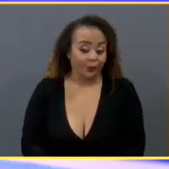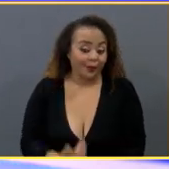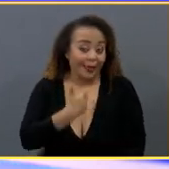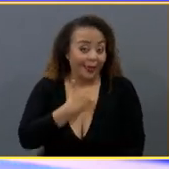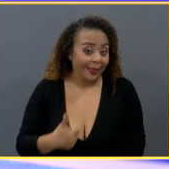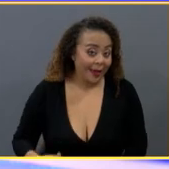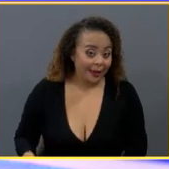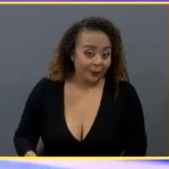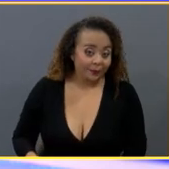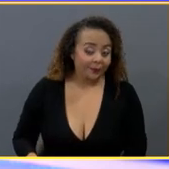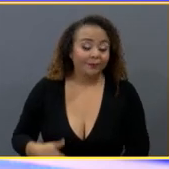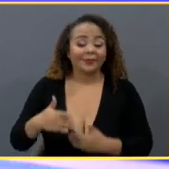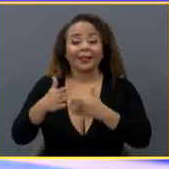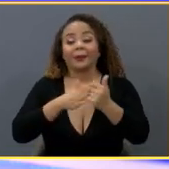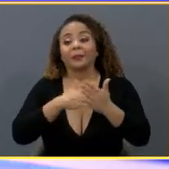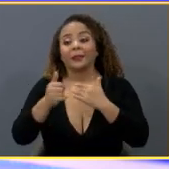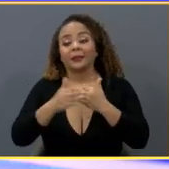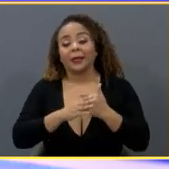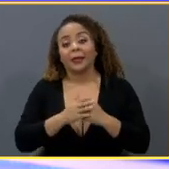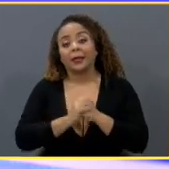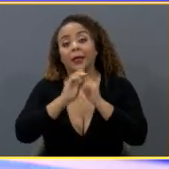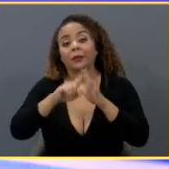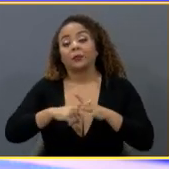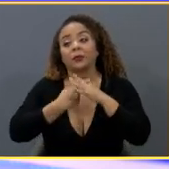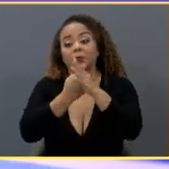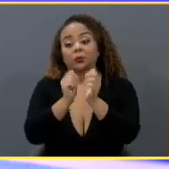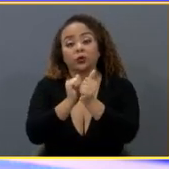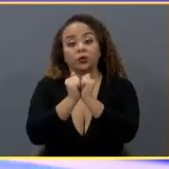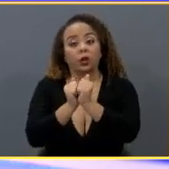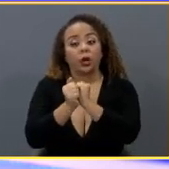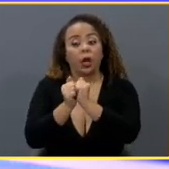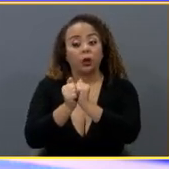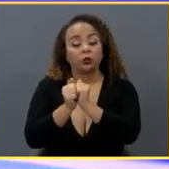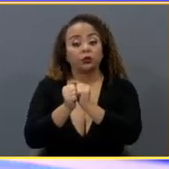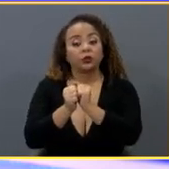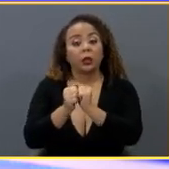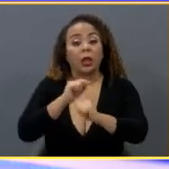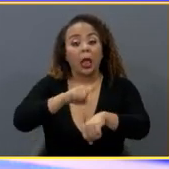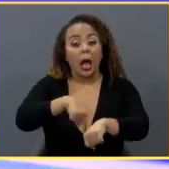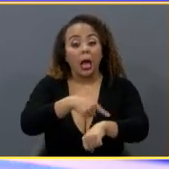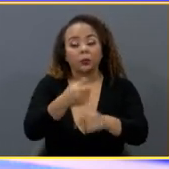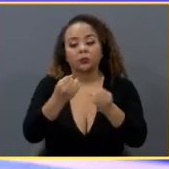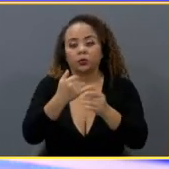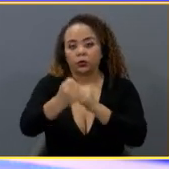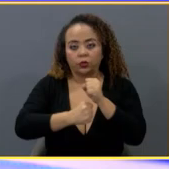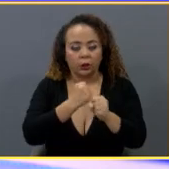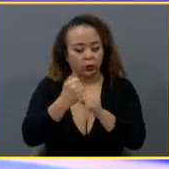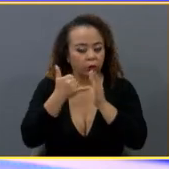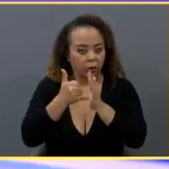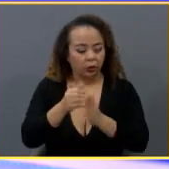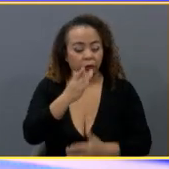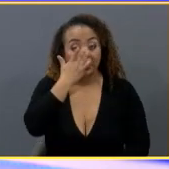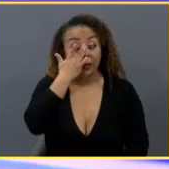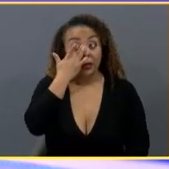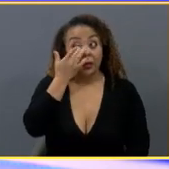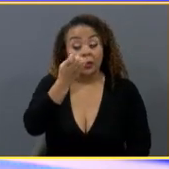Herediano, uh-huh, a pesar de que al principio eran los torneos largos, fue demasiados años sin títulos. Uh-huh.